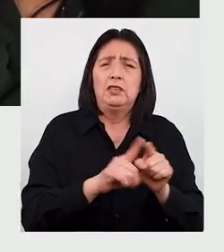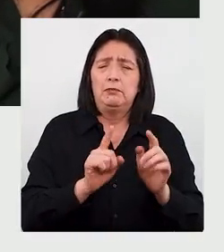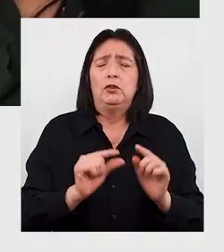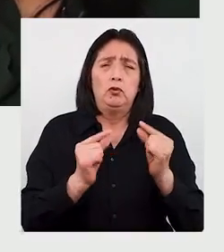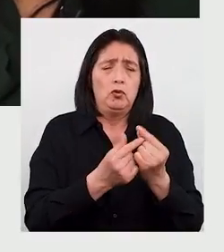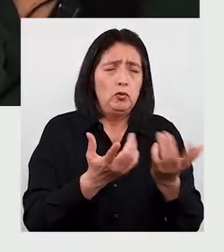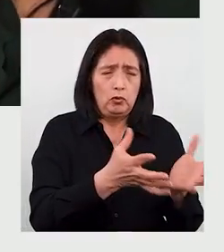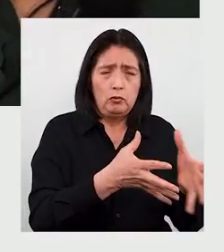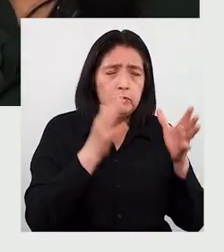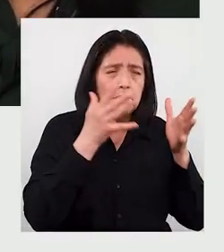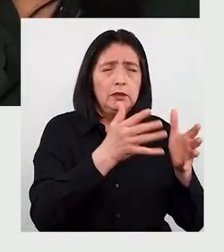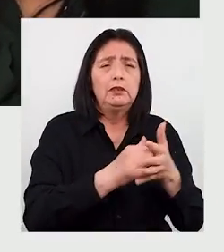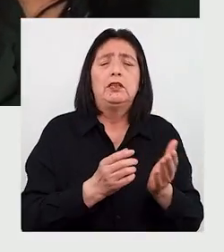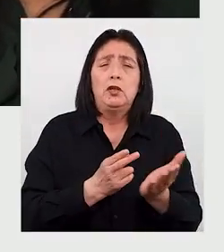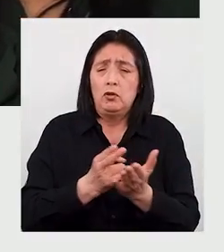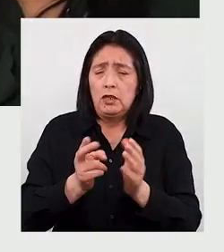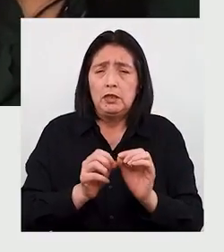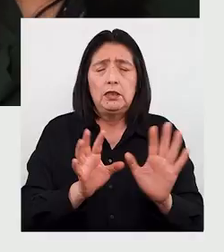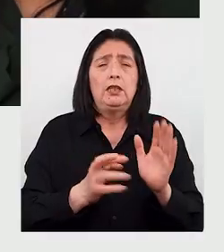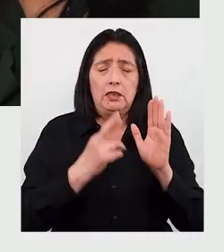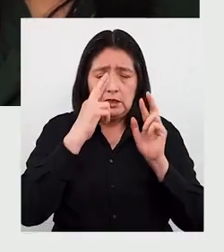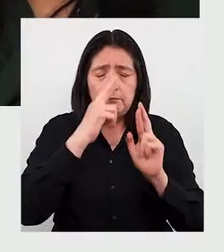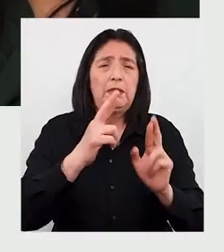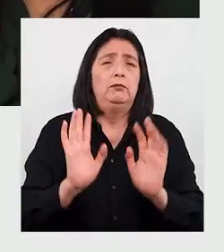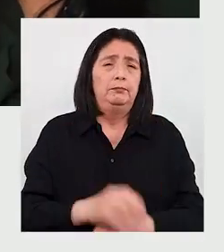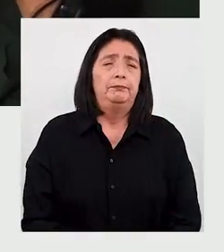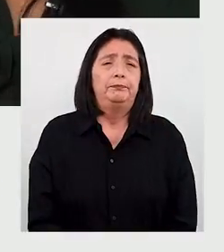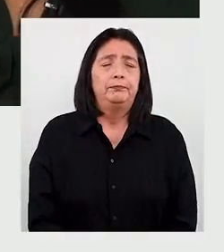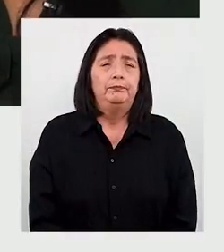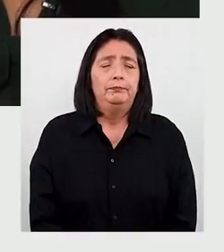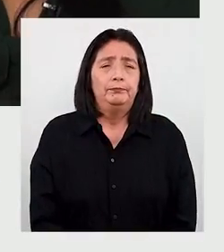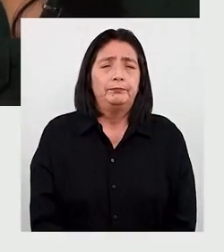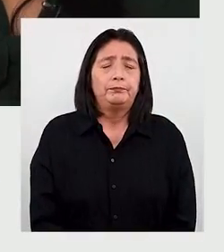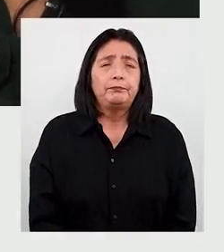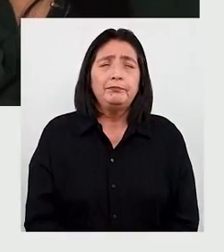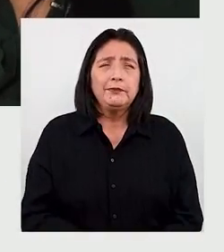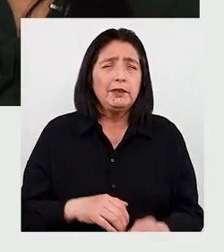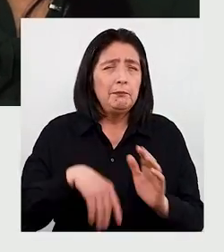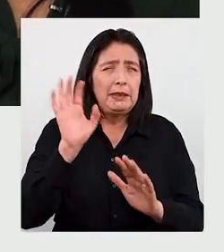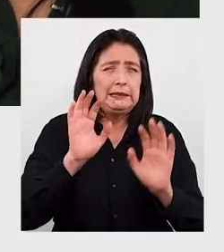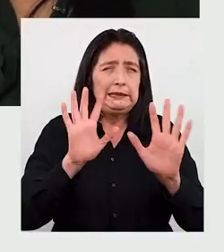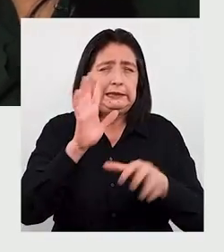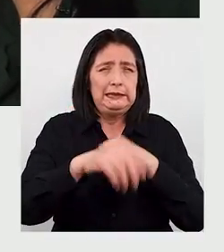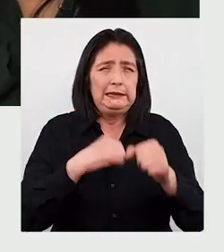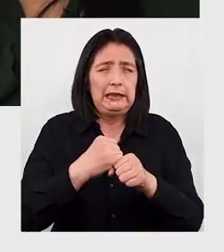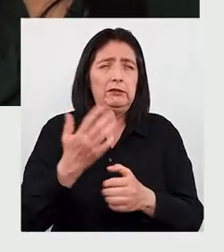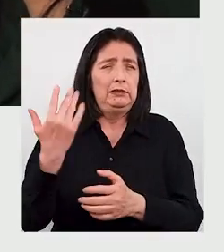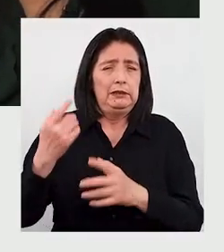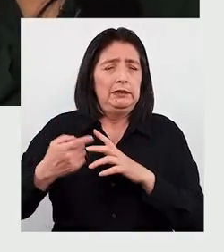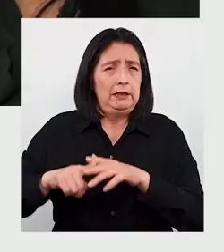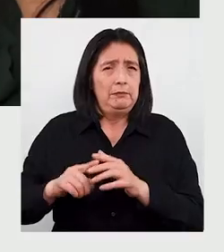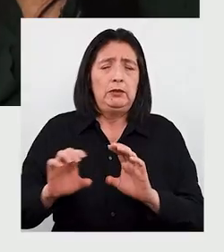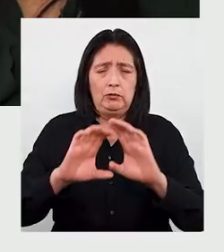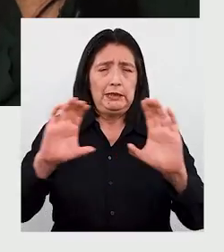sus grupos de interés, mostrando transparencia y respeto hacia ellos. A más de 10 años desde la creación